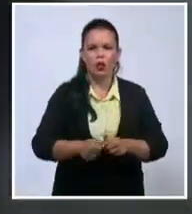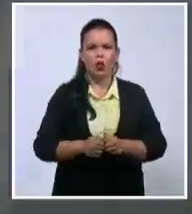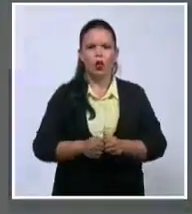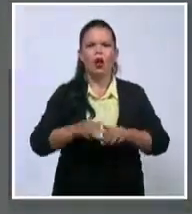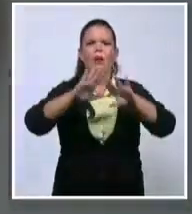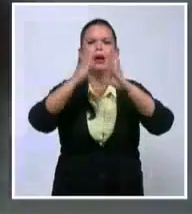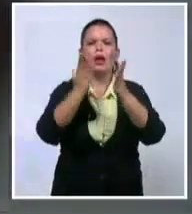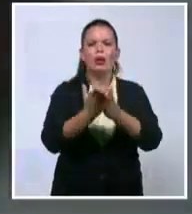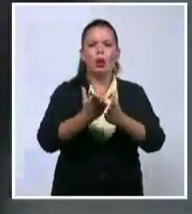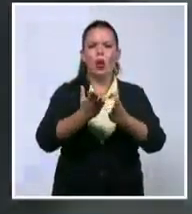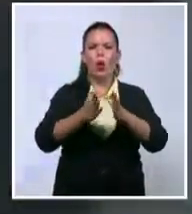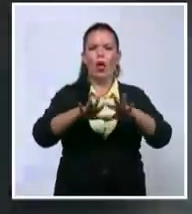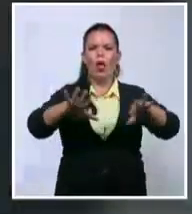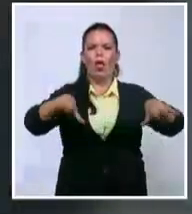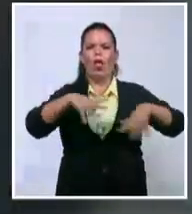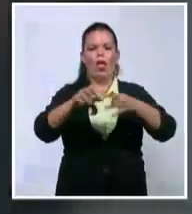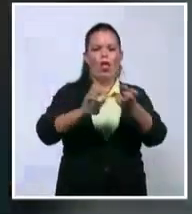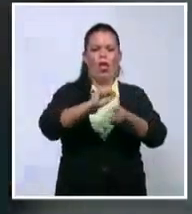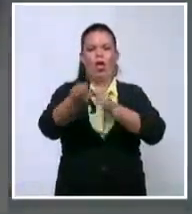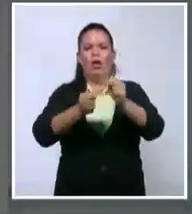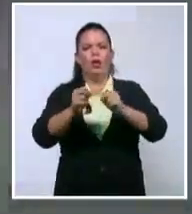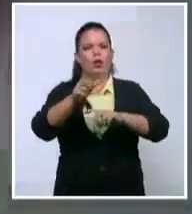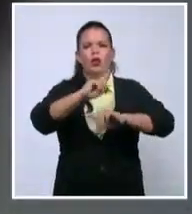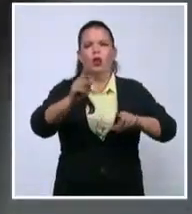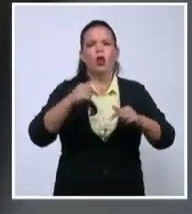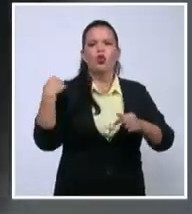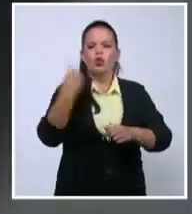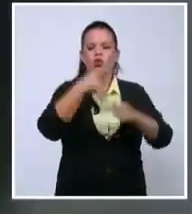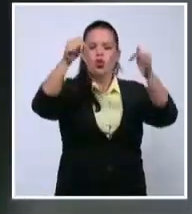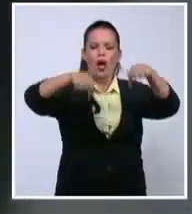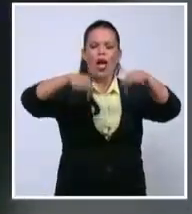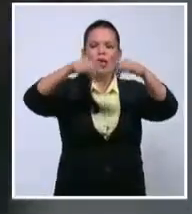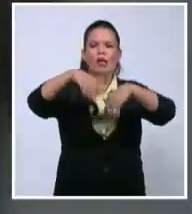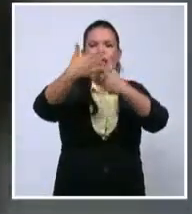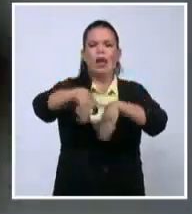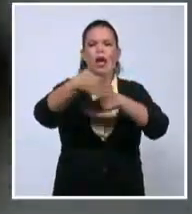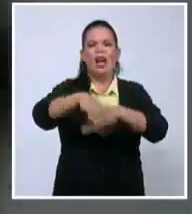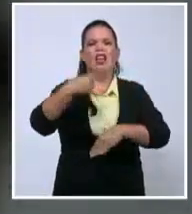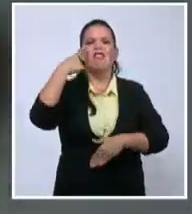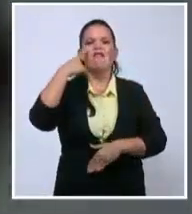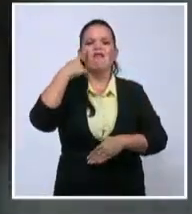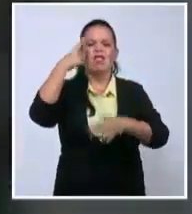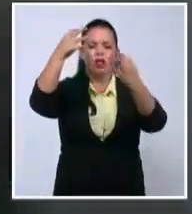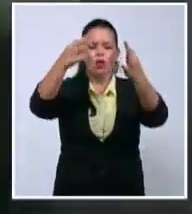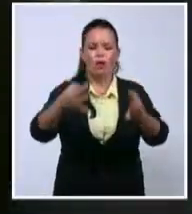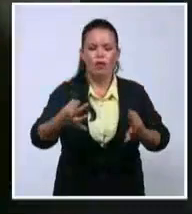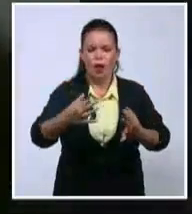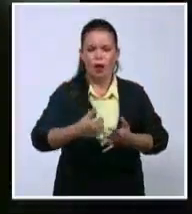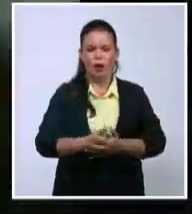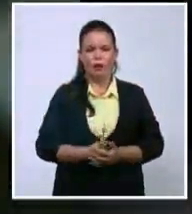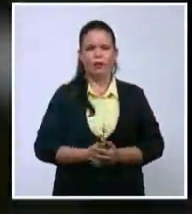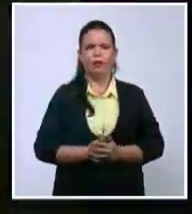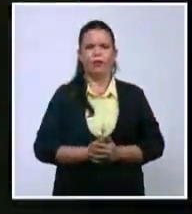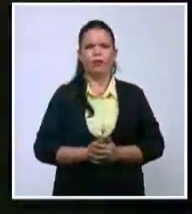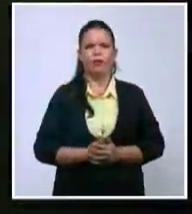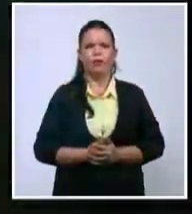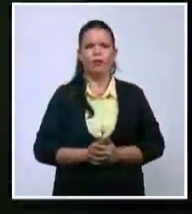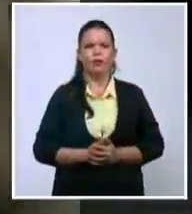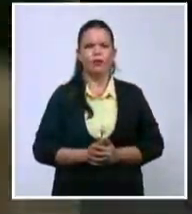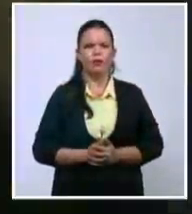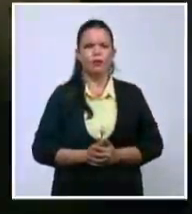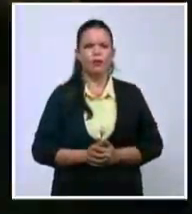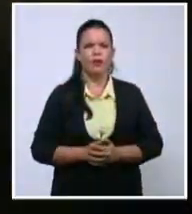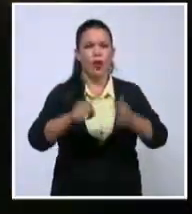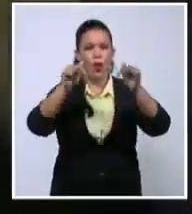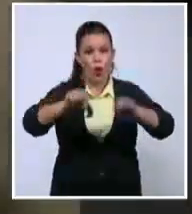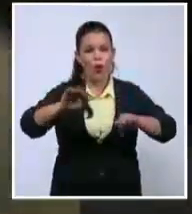mira, fueron a un lugar, estaba tranquilo y tal. No, estamos allí en el terreno, viendo la verdad con nuestros propios ojos. Este video es especial